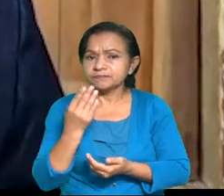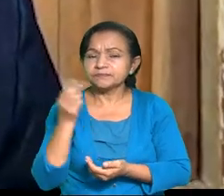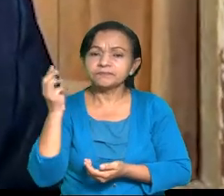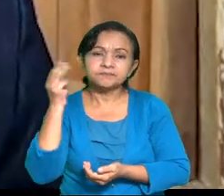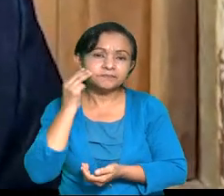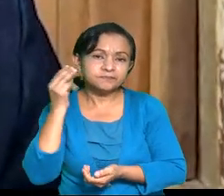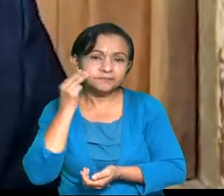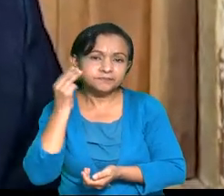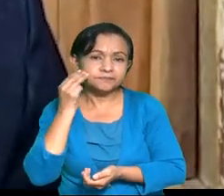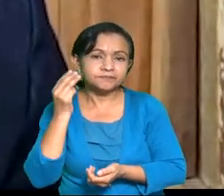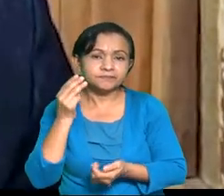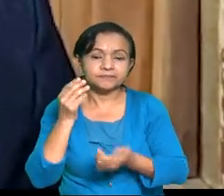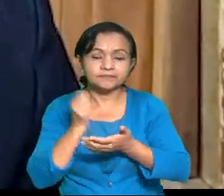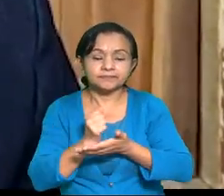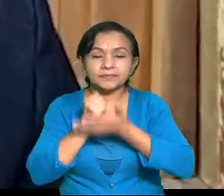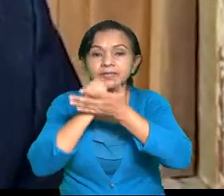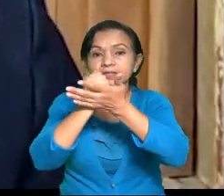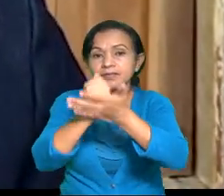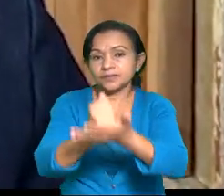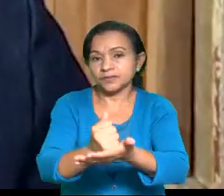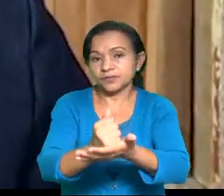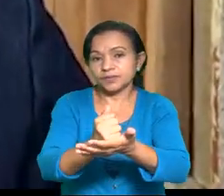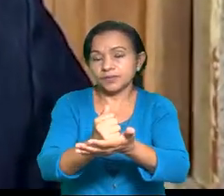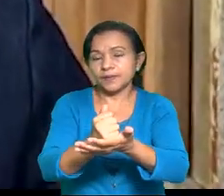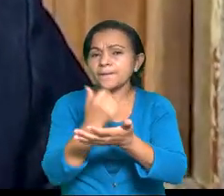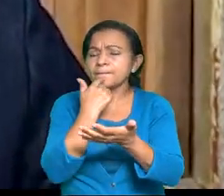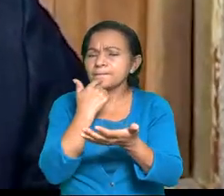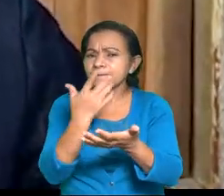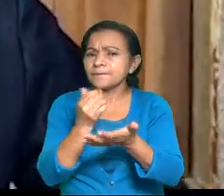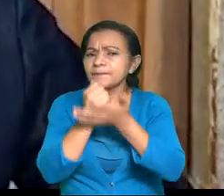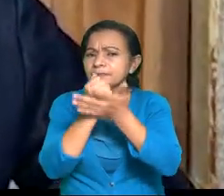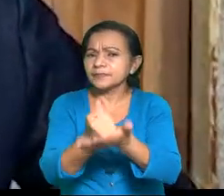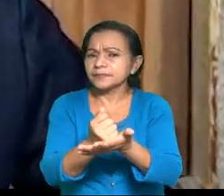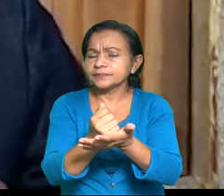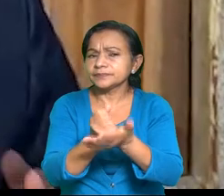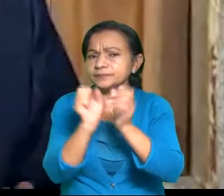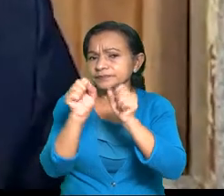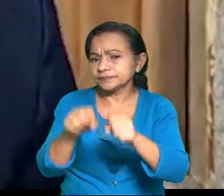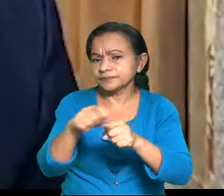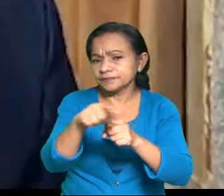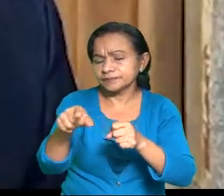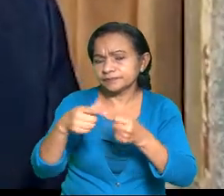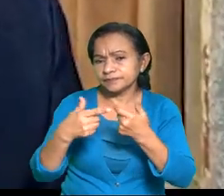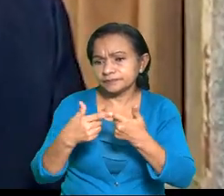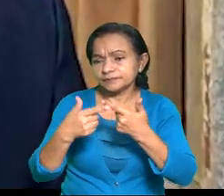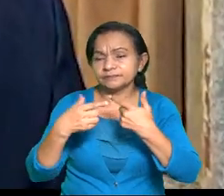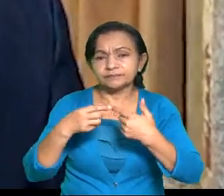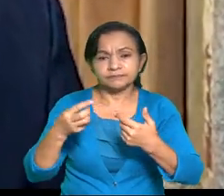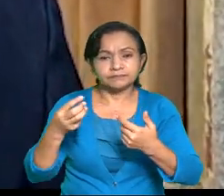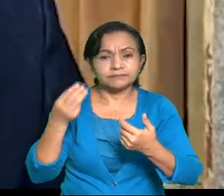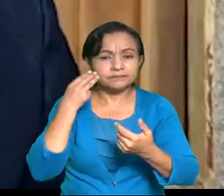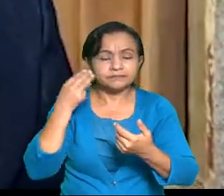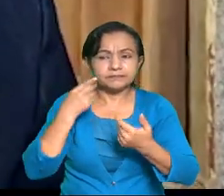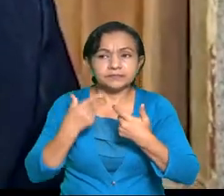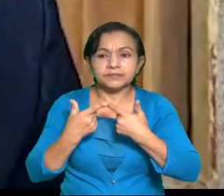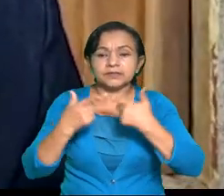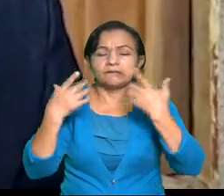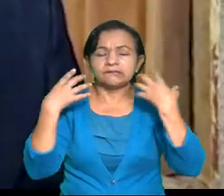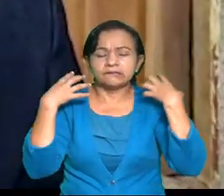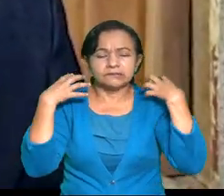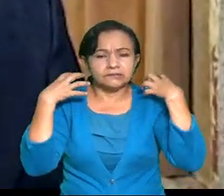mamás, contribuye para que pueda liberarse la madre del